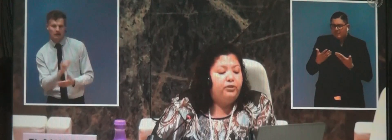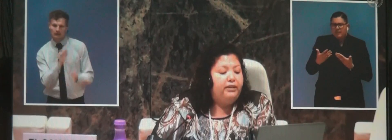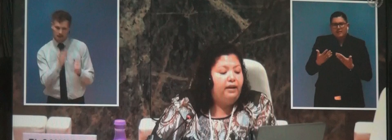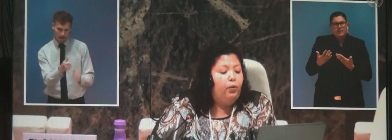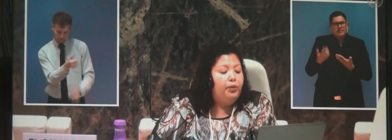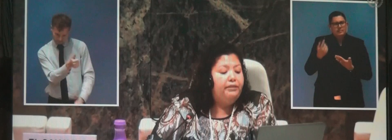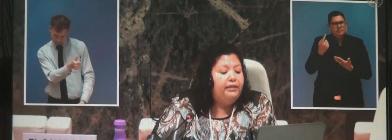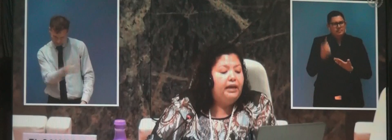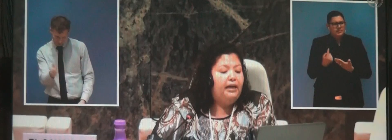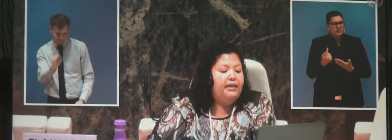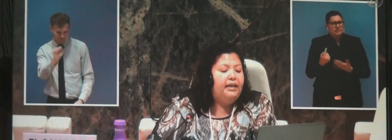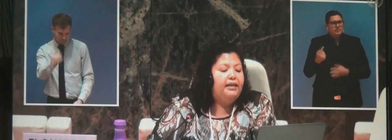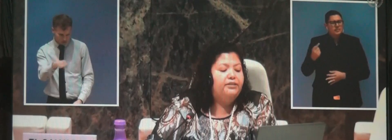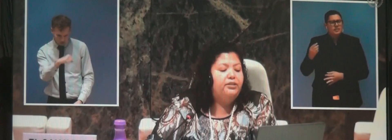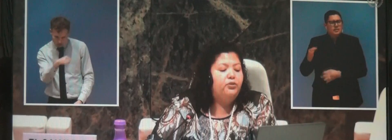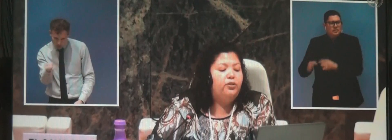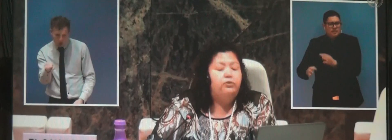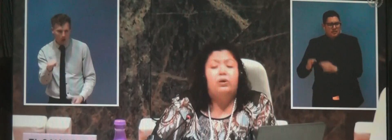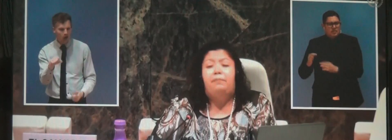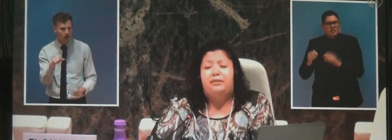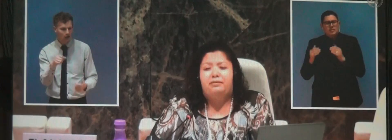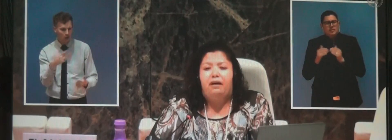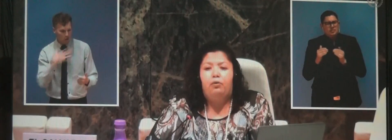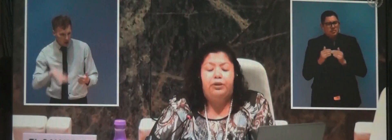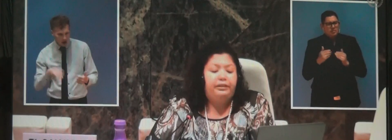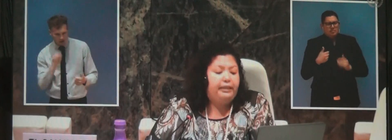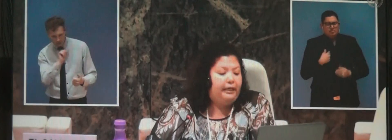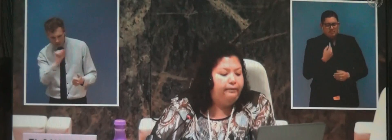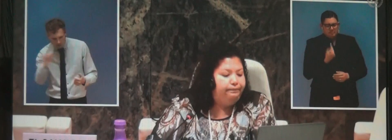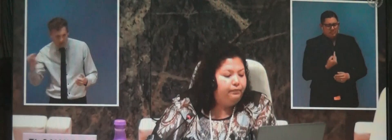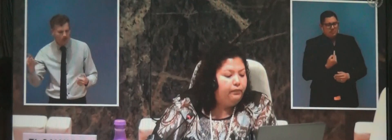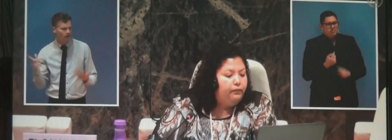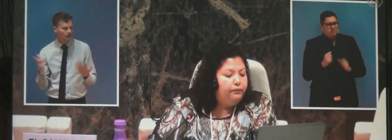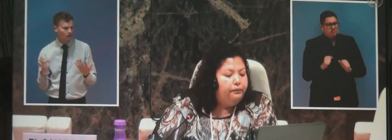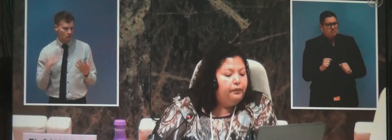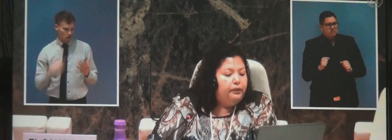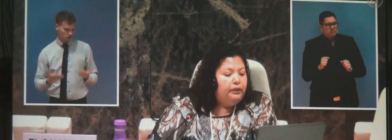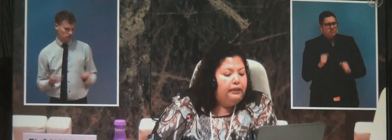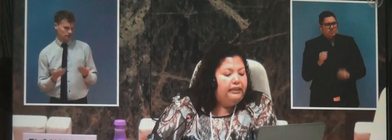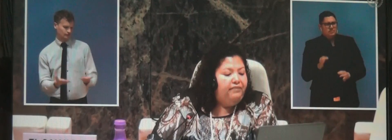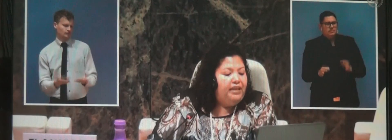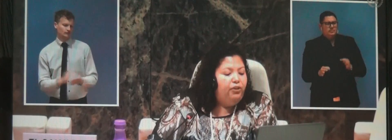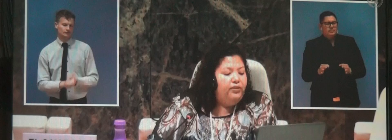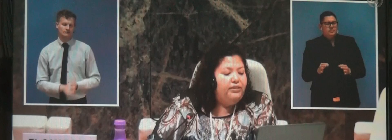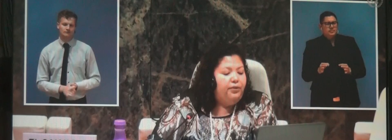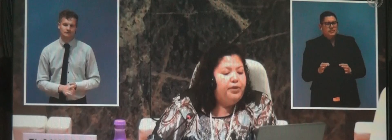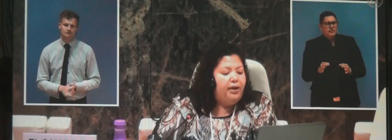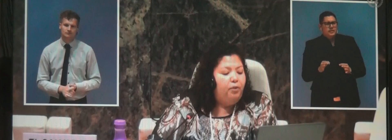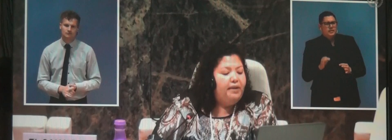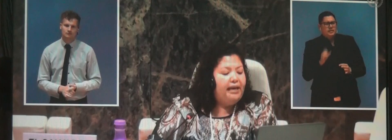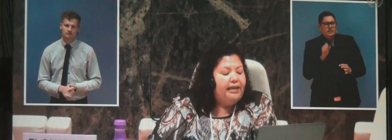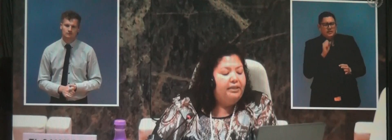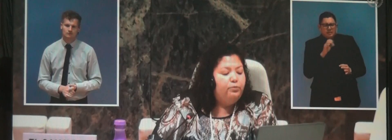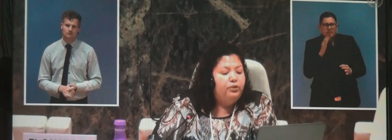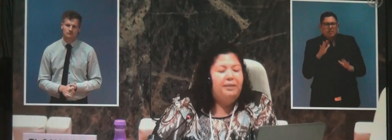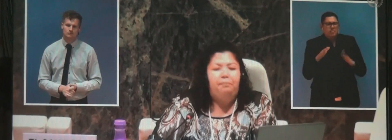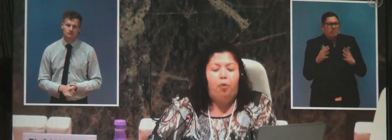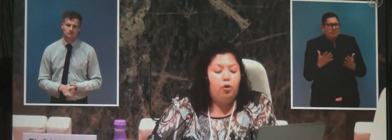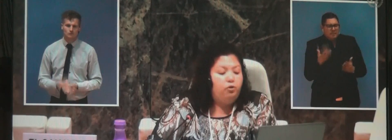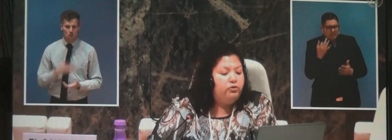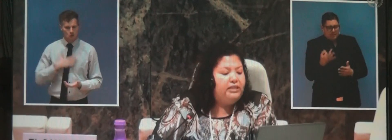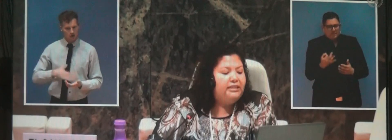la personalidad jurídica y el ejercicio de su capacidad jurídica, debiendo desarrollar los